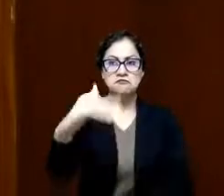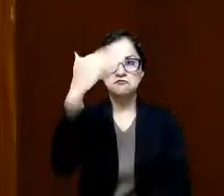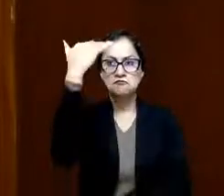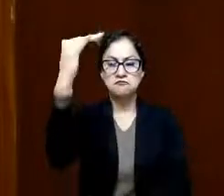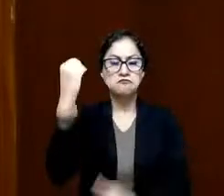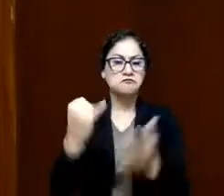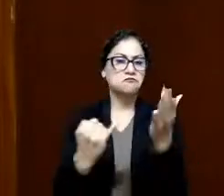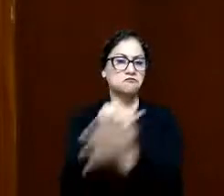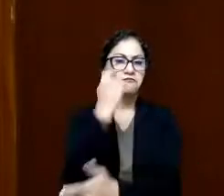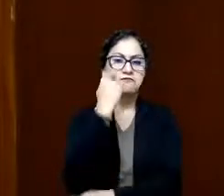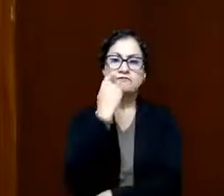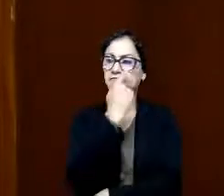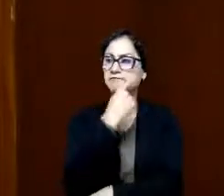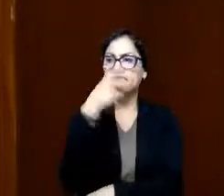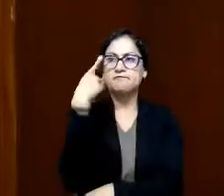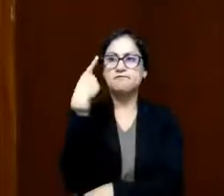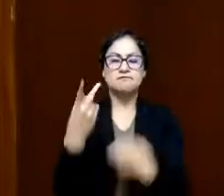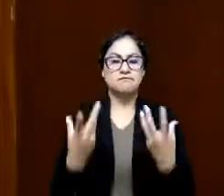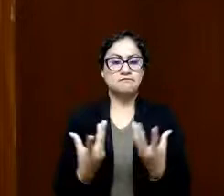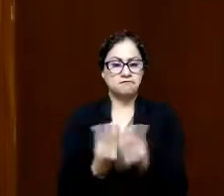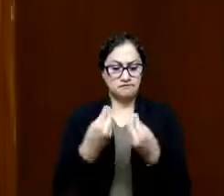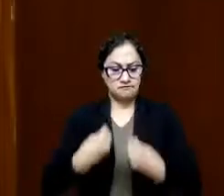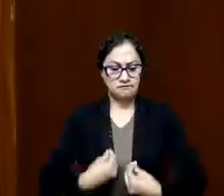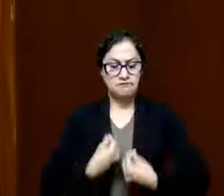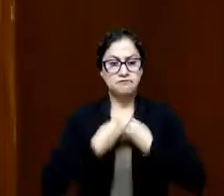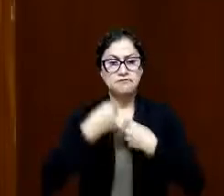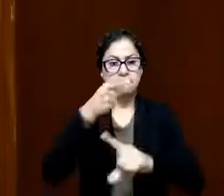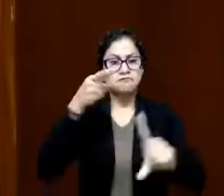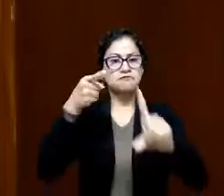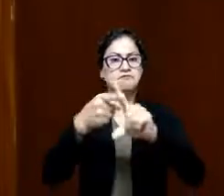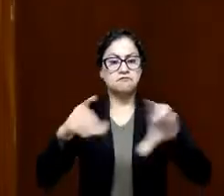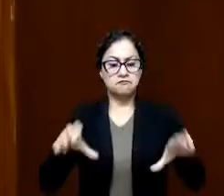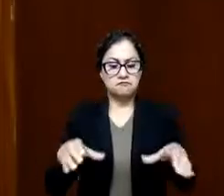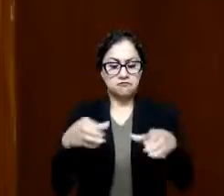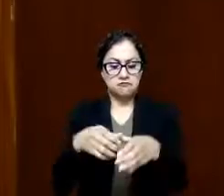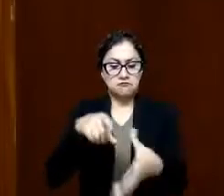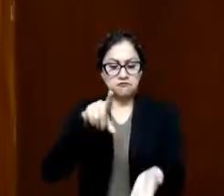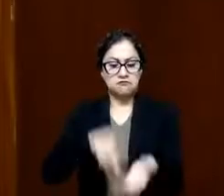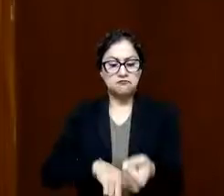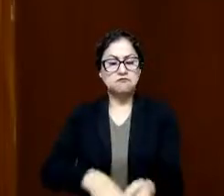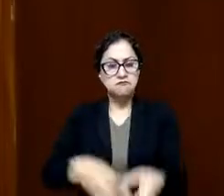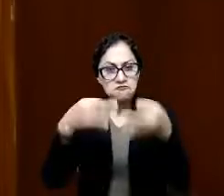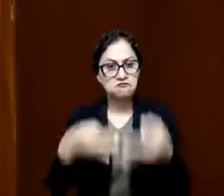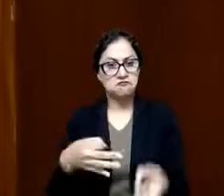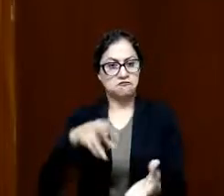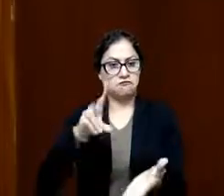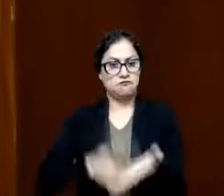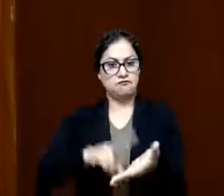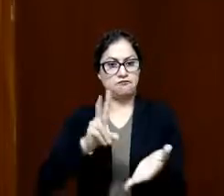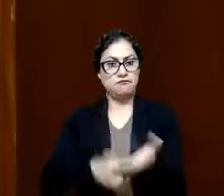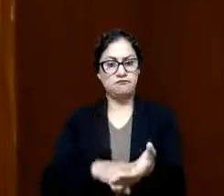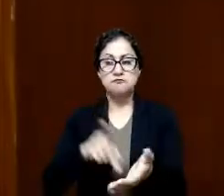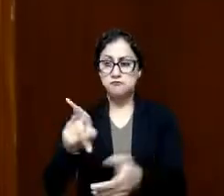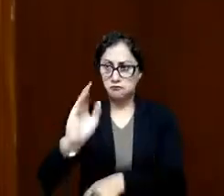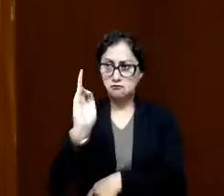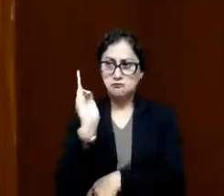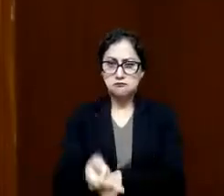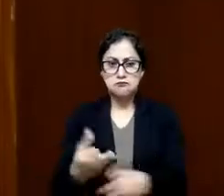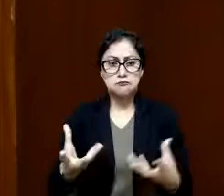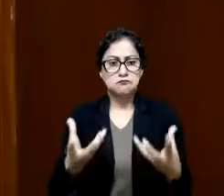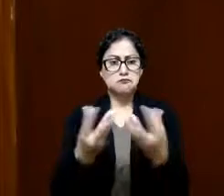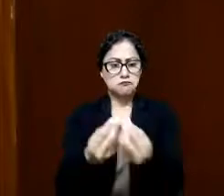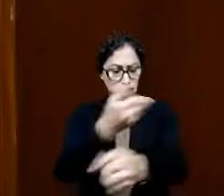vidas para formar una comunidad basada en principios y valores que permitan formar y proteger a la